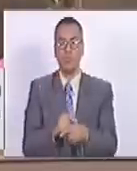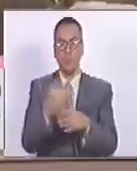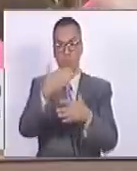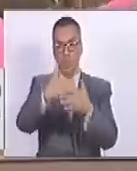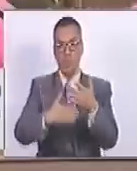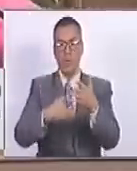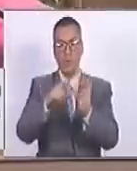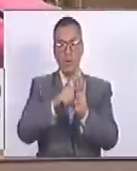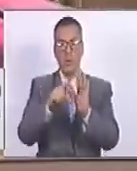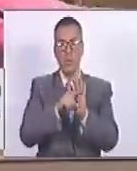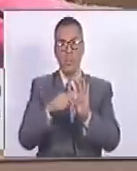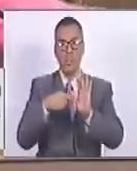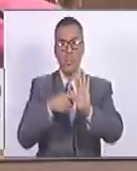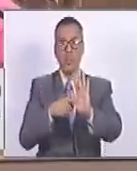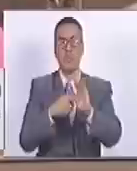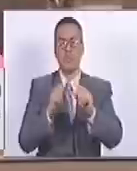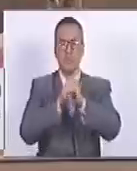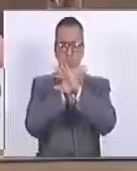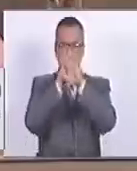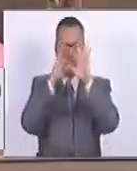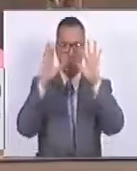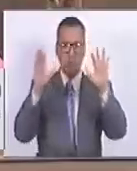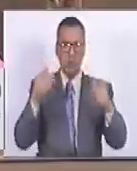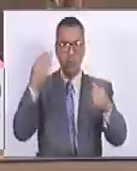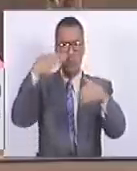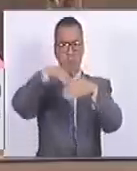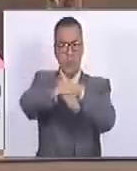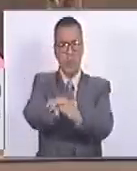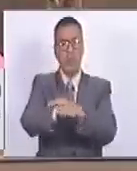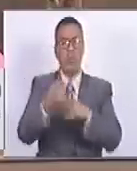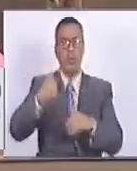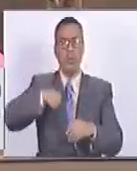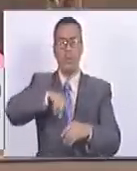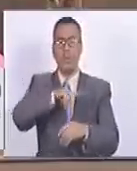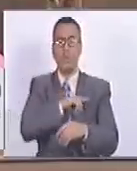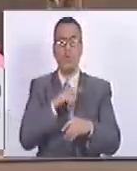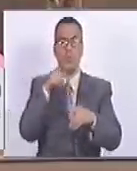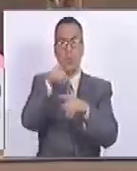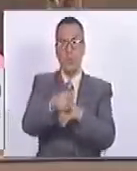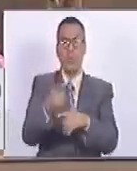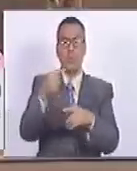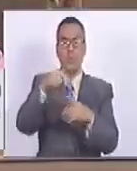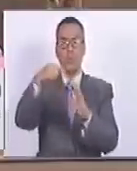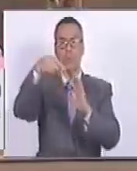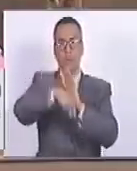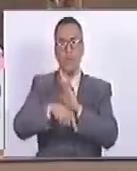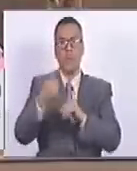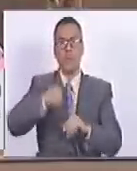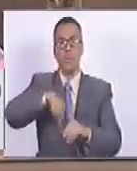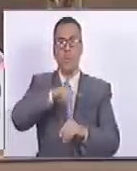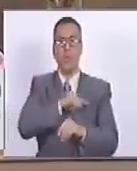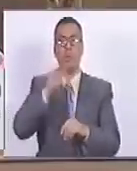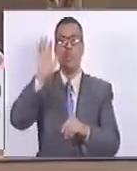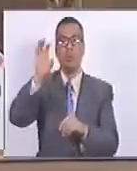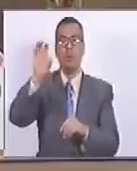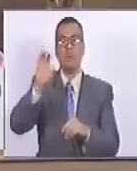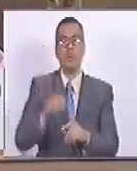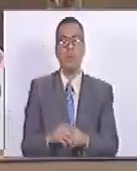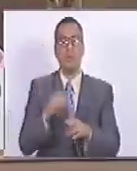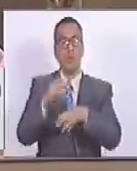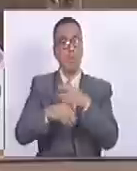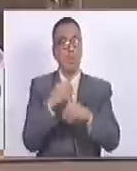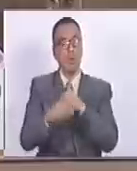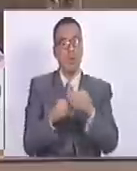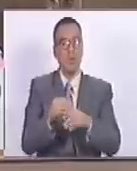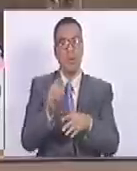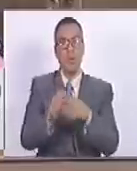agenda una manifestación clara de injerencia en los asuntos internos de nuestra patria, constituyendo este hecho